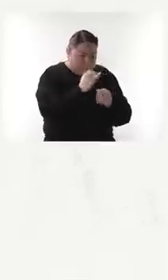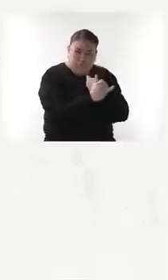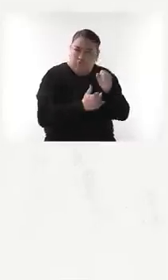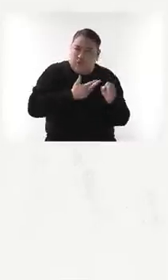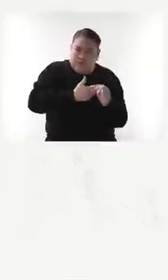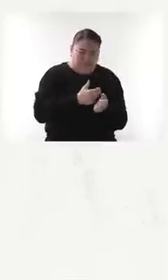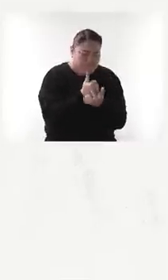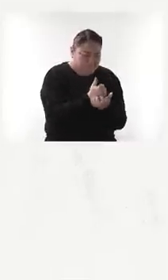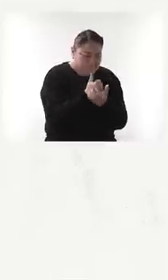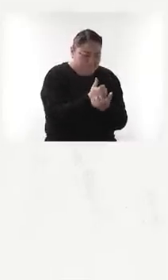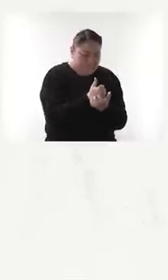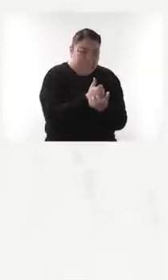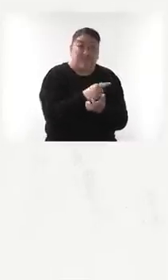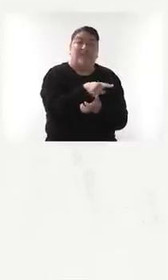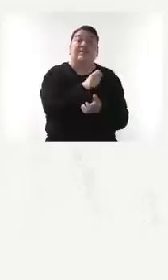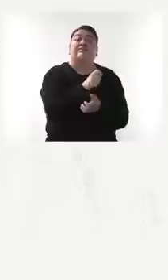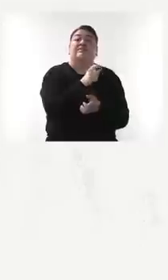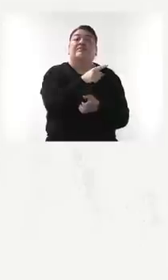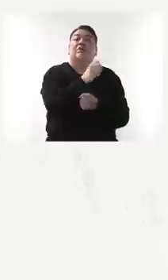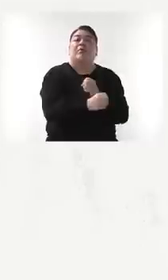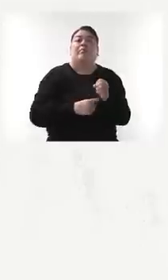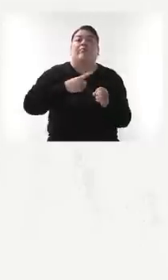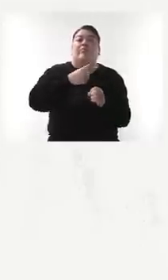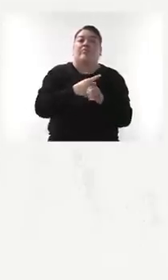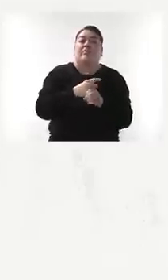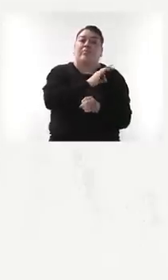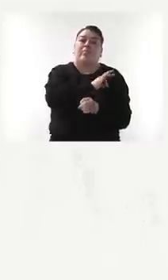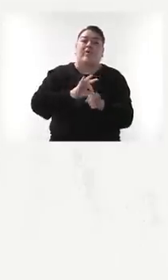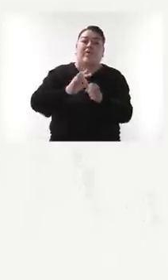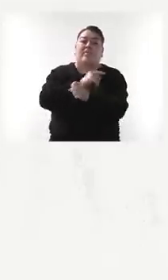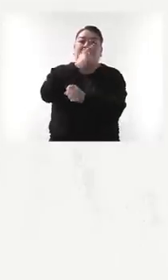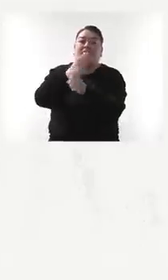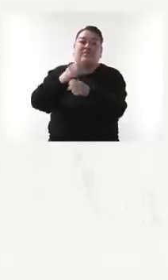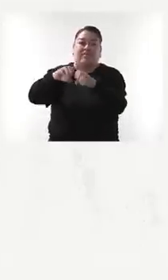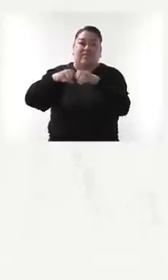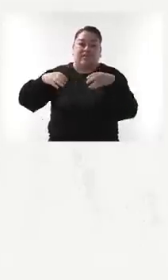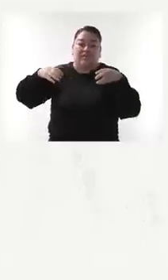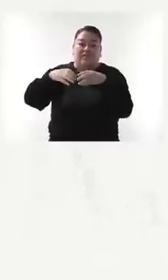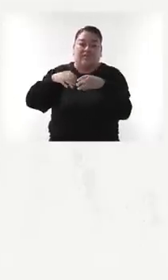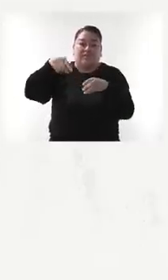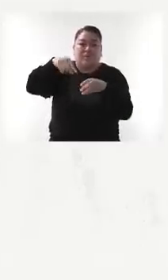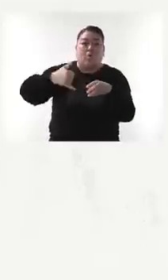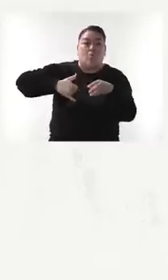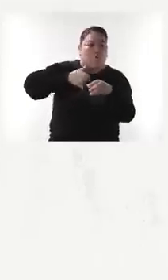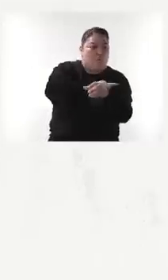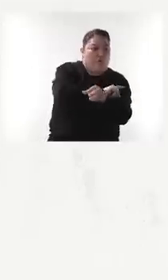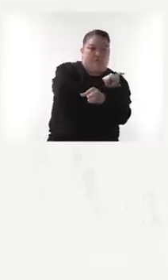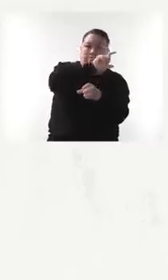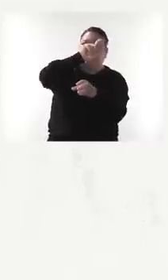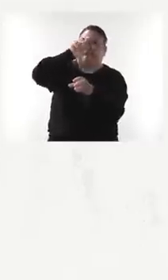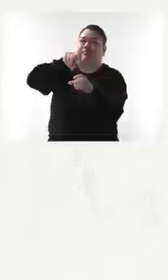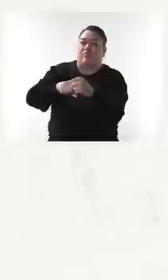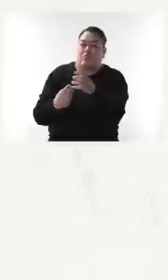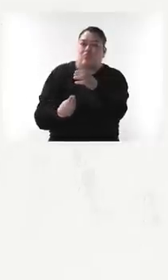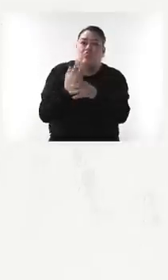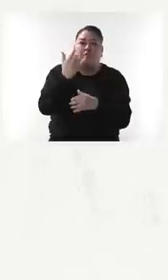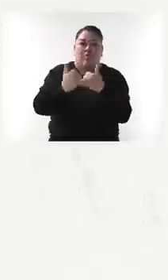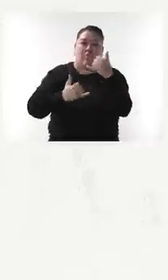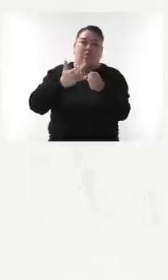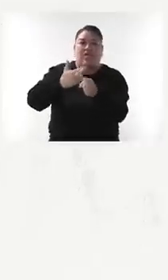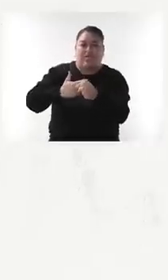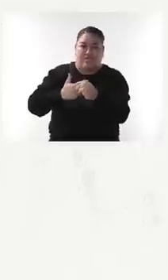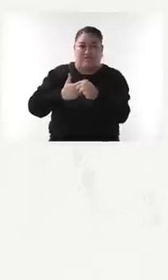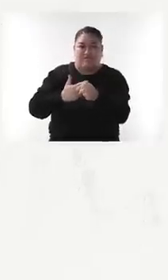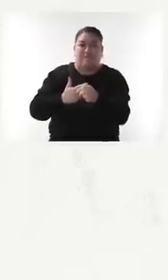estamos hablando de abrirle posibilidades a los equipos de primera de seguir llevando chavos directo y también